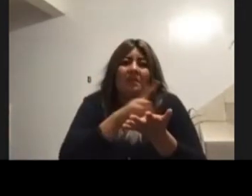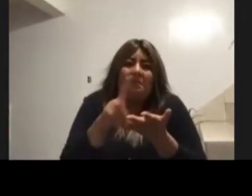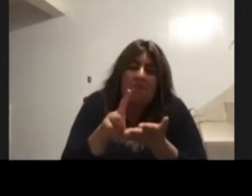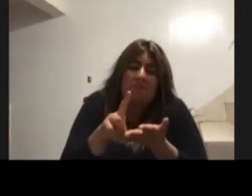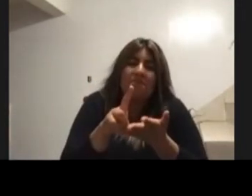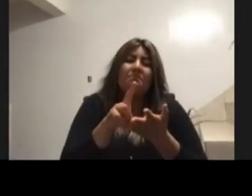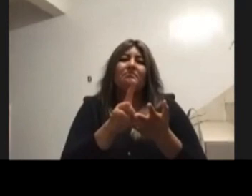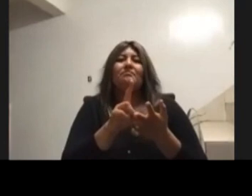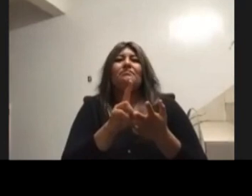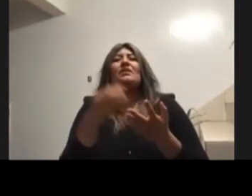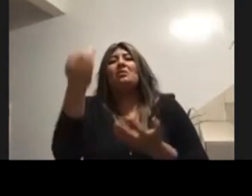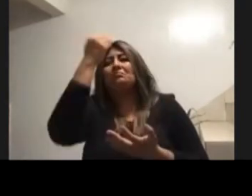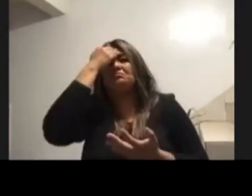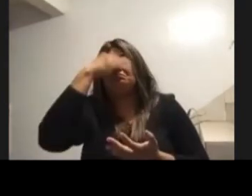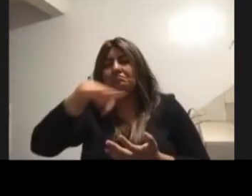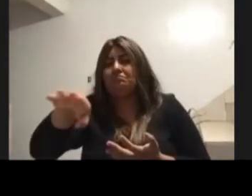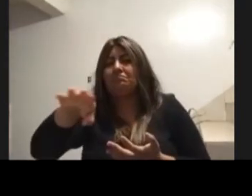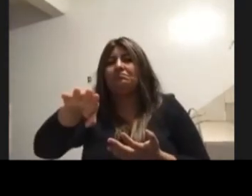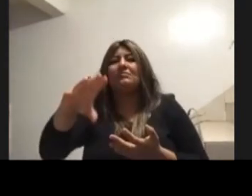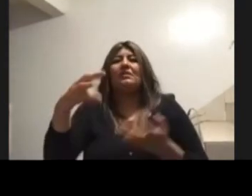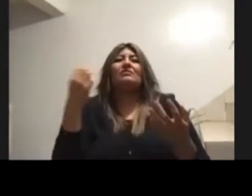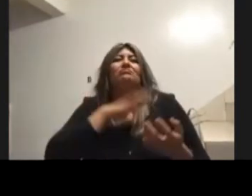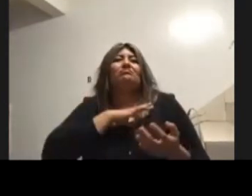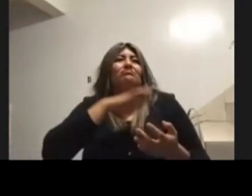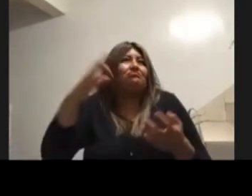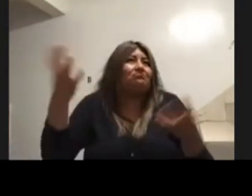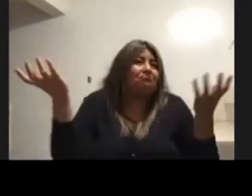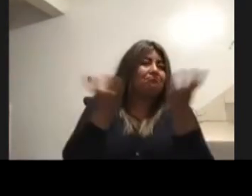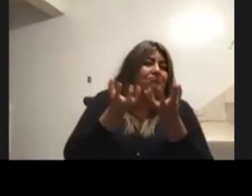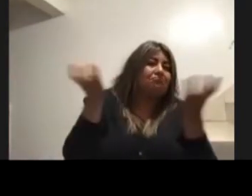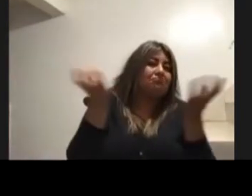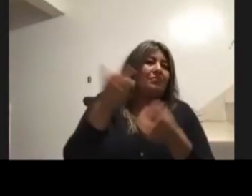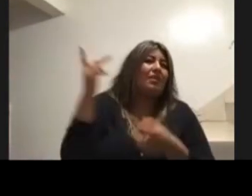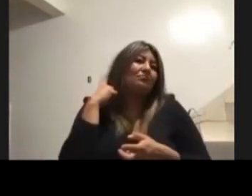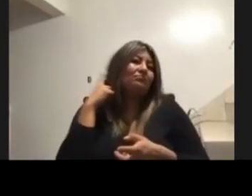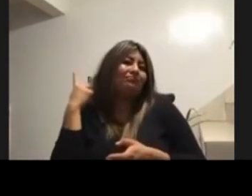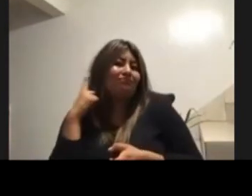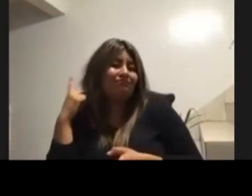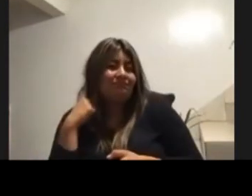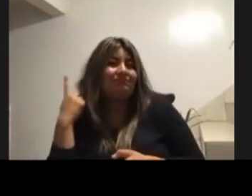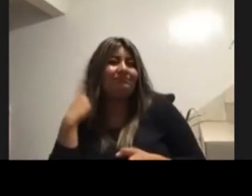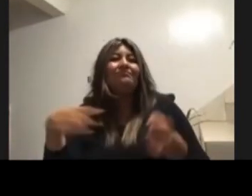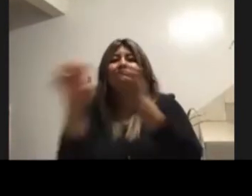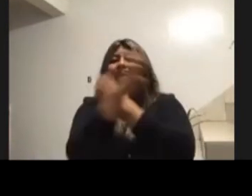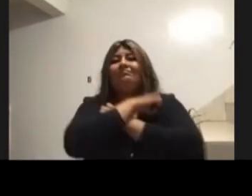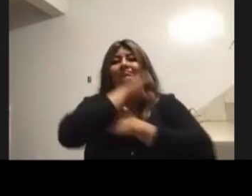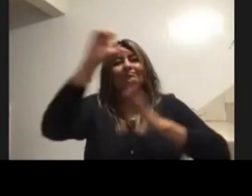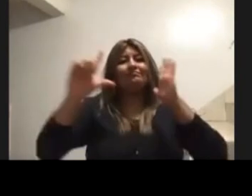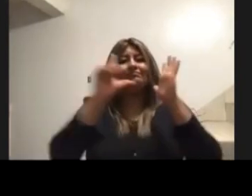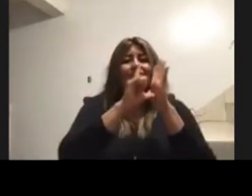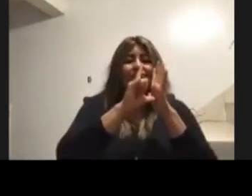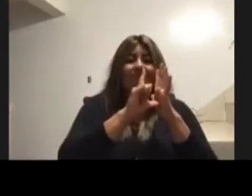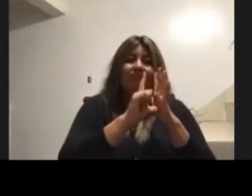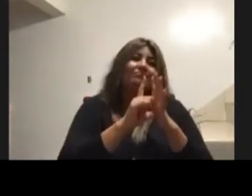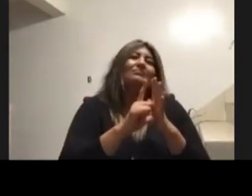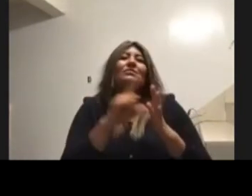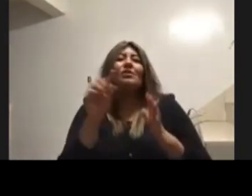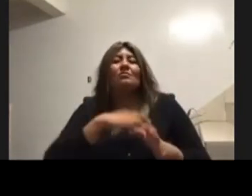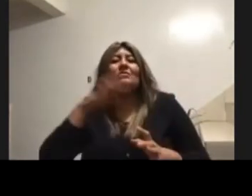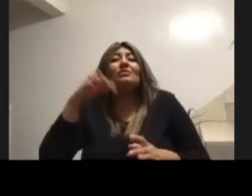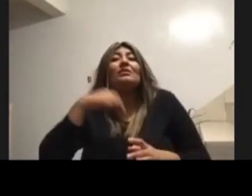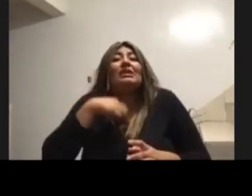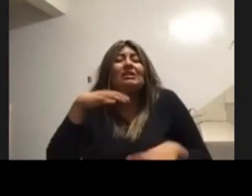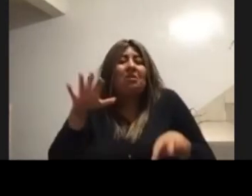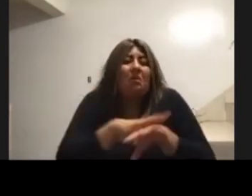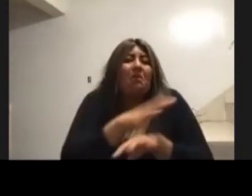que hacer, lo que me piden las políticas públicas en cuanto al mandato, la ley, etcétera, sino por querer y por